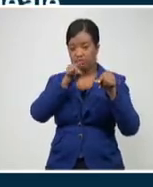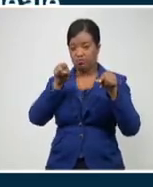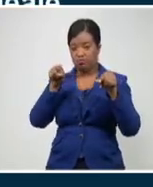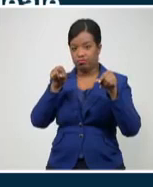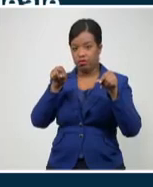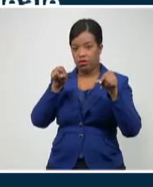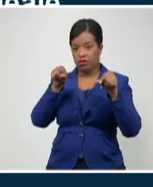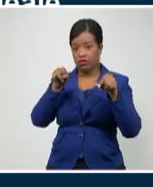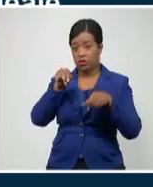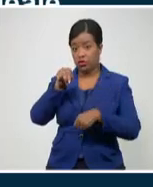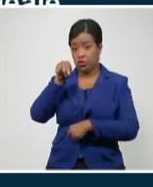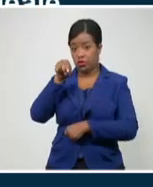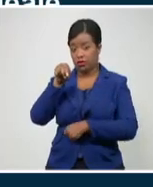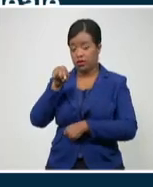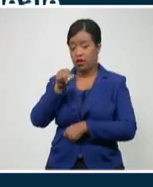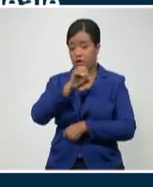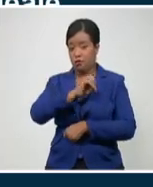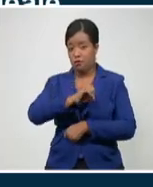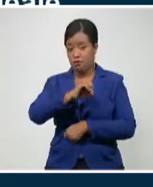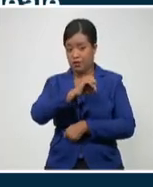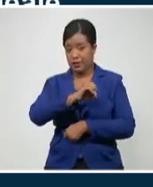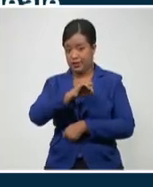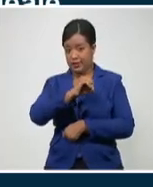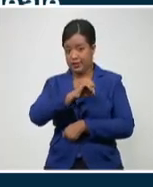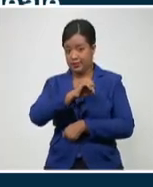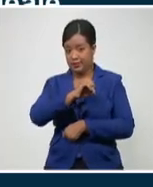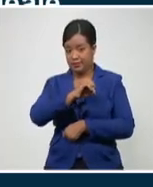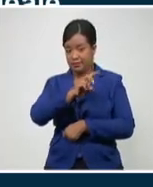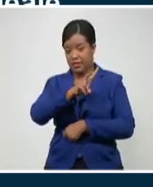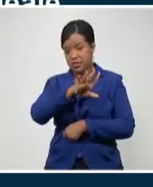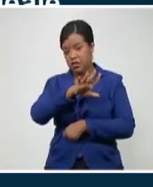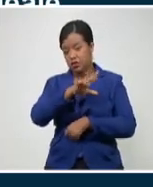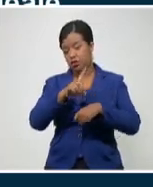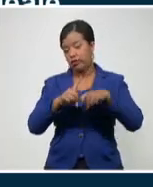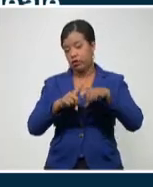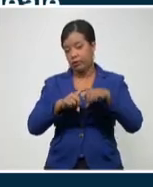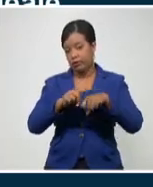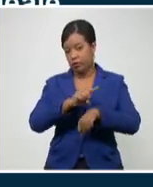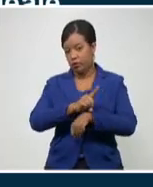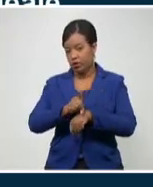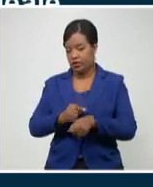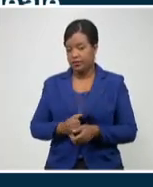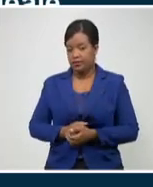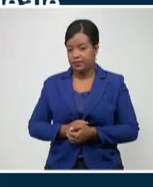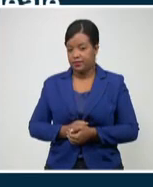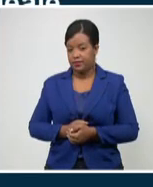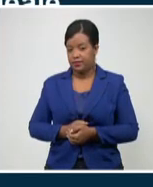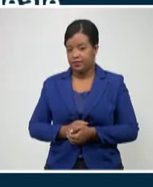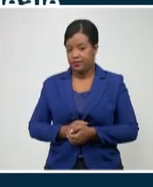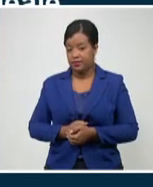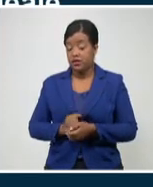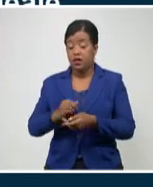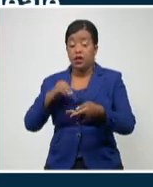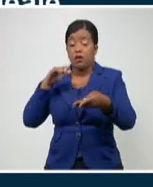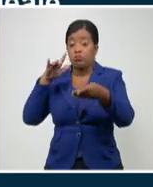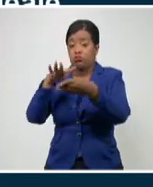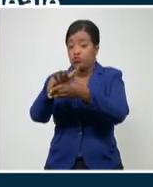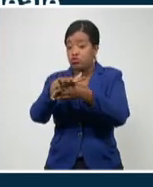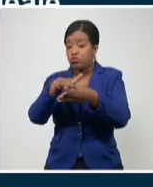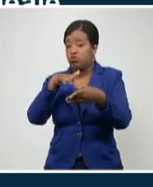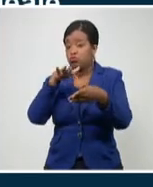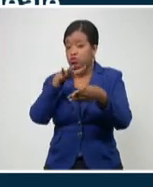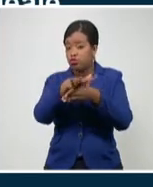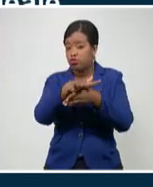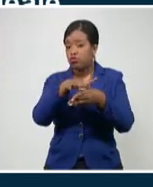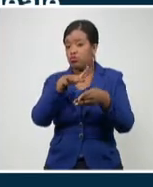región oriental, donde soplarán del nordeste al este hasta 25 kilómetros por hora. Habrá oleaje en la costa norte oriental, disminuyendo a